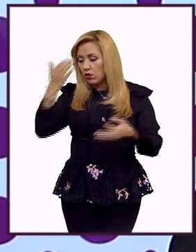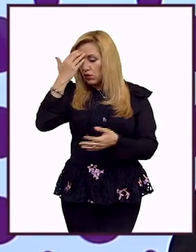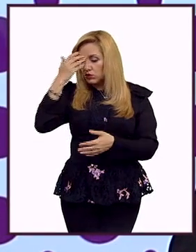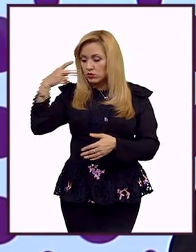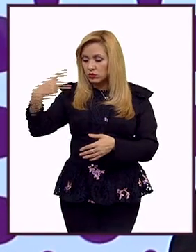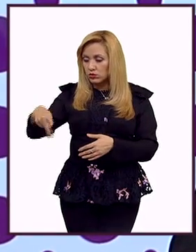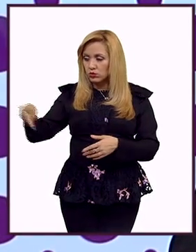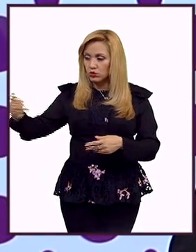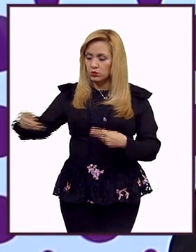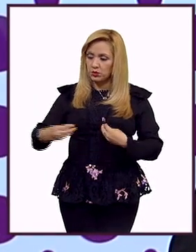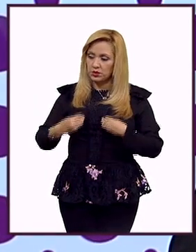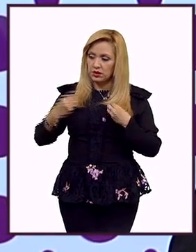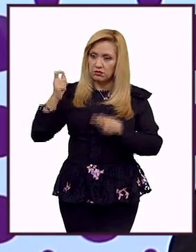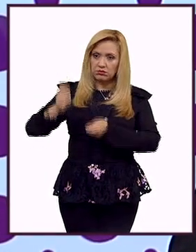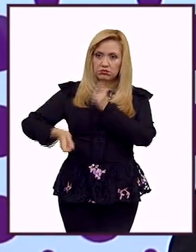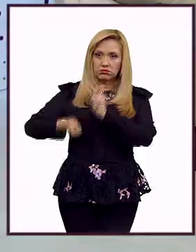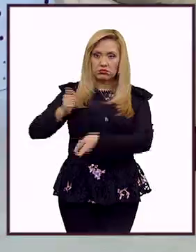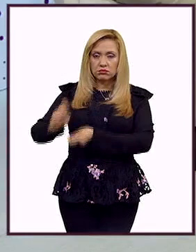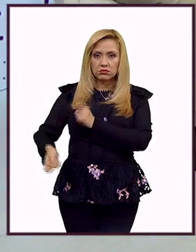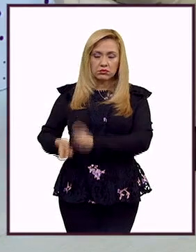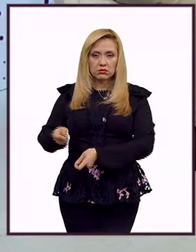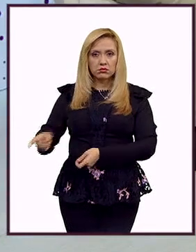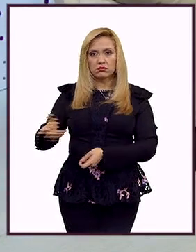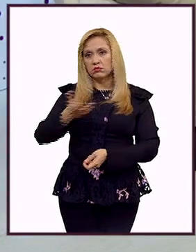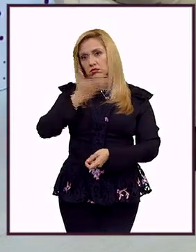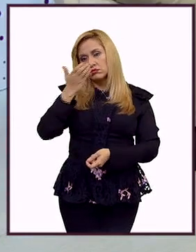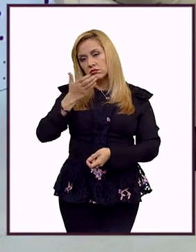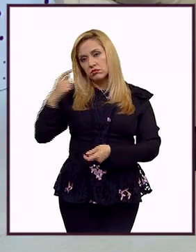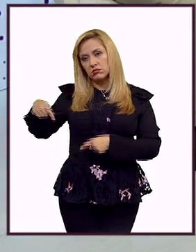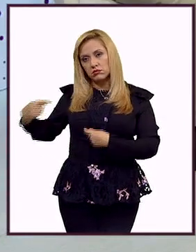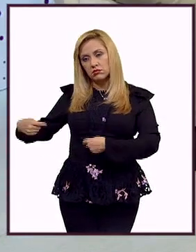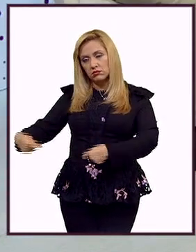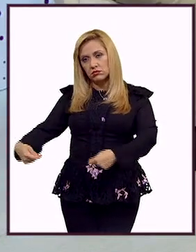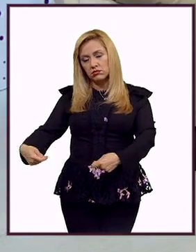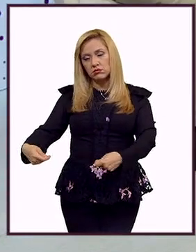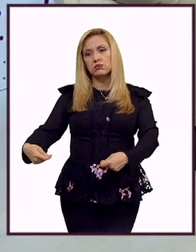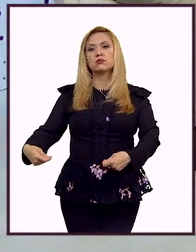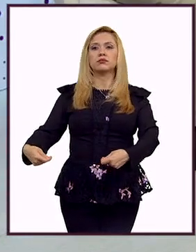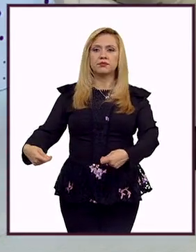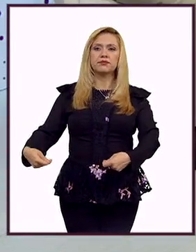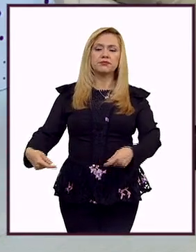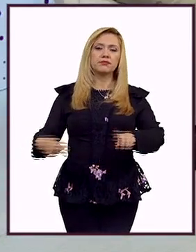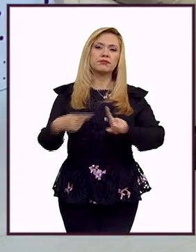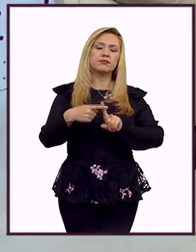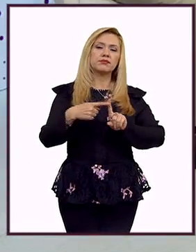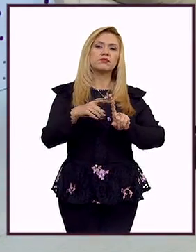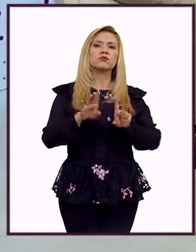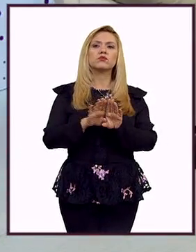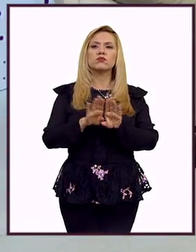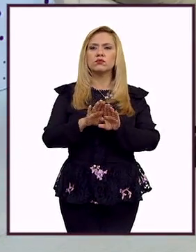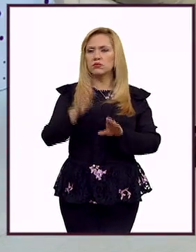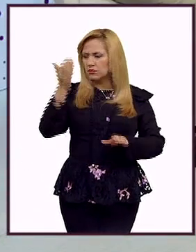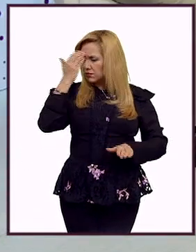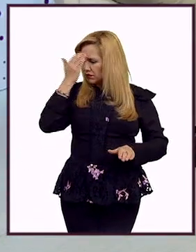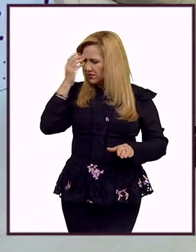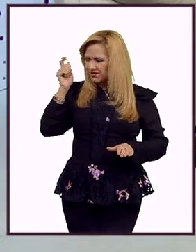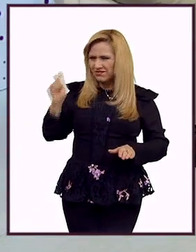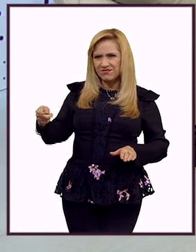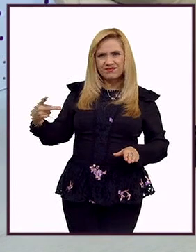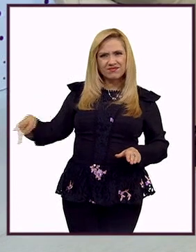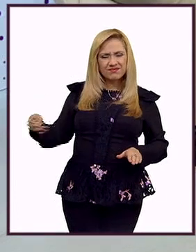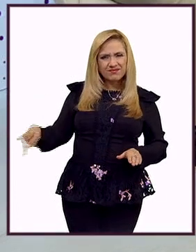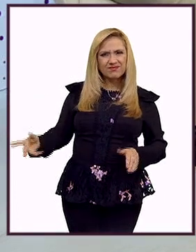especial de vida y se han desarrollado culturalmente a partir de esas relaciones, una forma de reconocer su identidad y